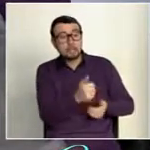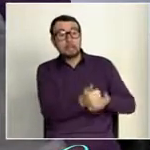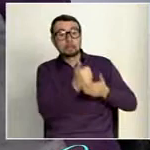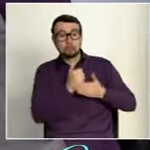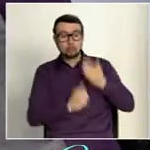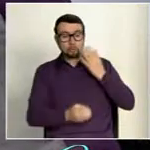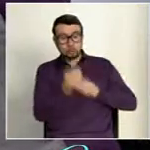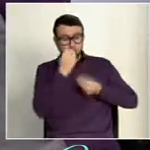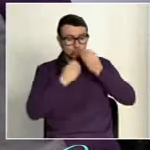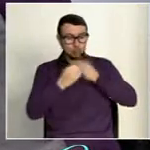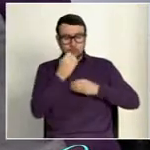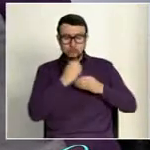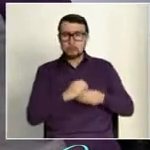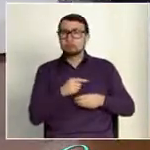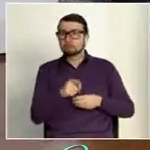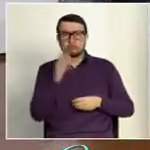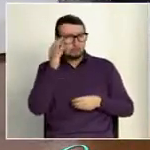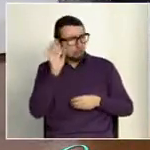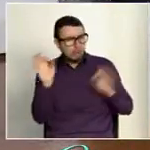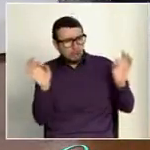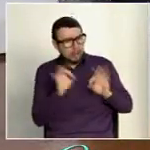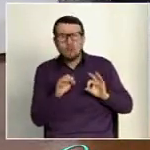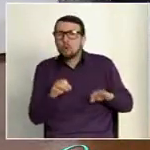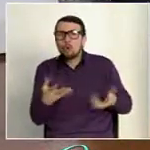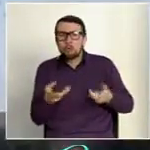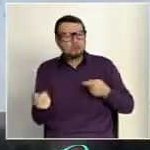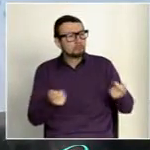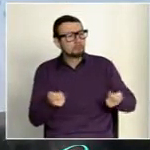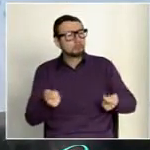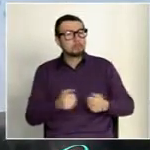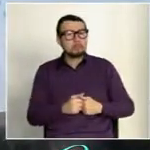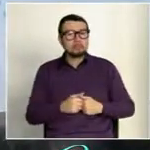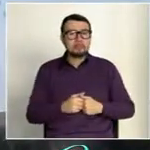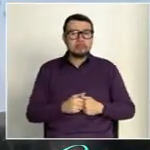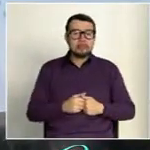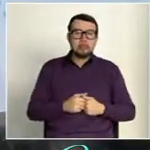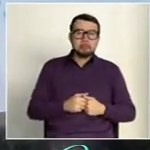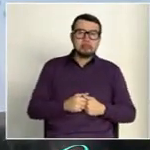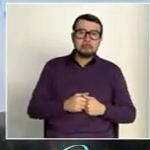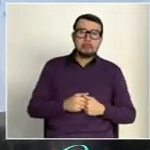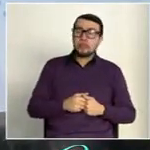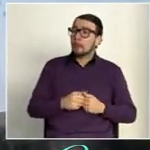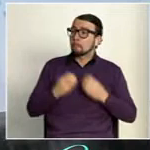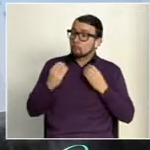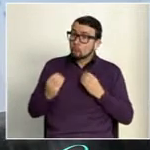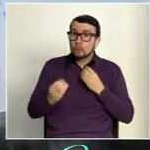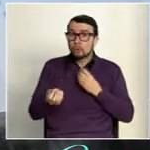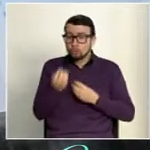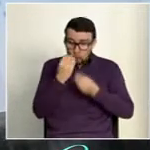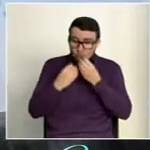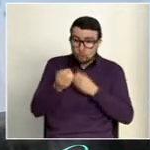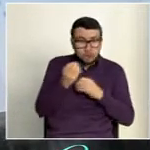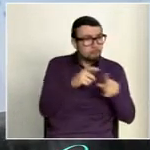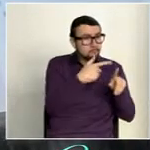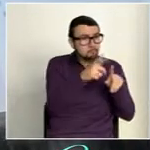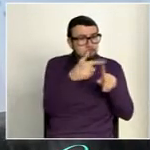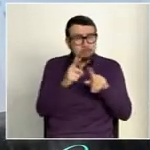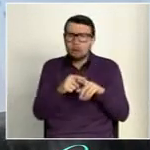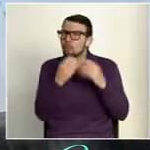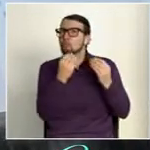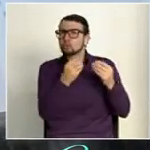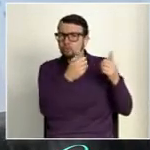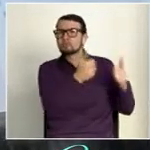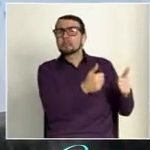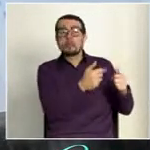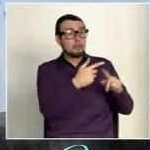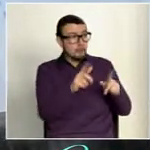estemos utilizando y cómo podemos utilizarlos? Bueno, pues muchos alimentos son buenos, pero no todo